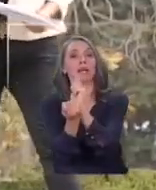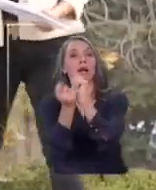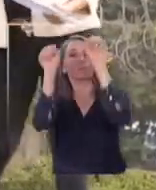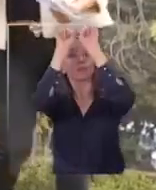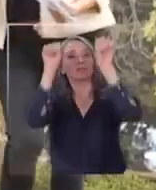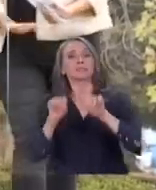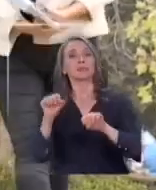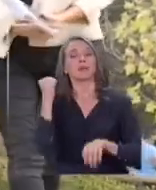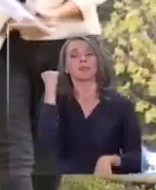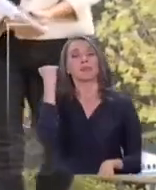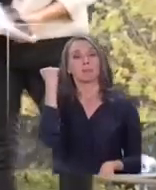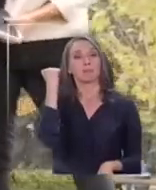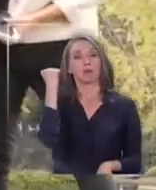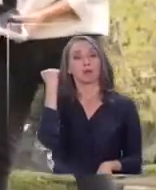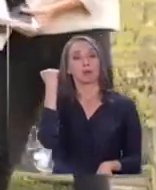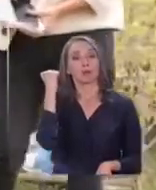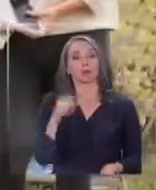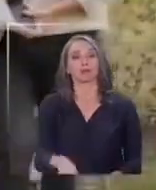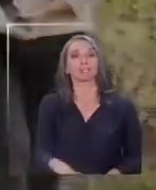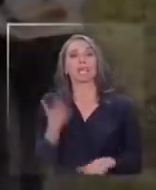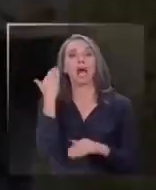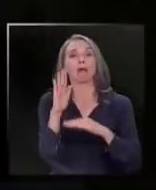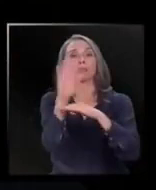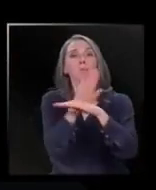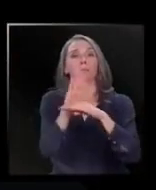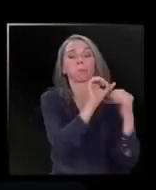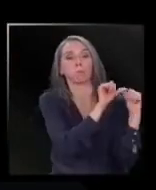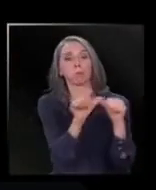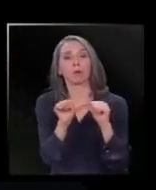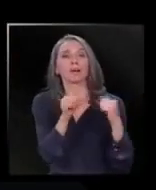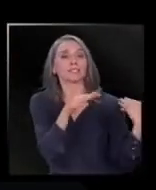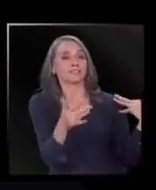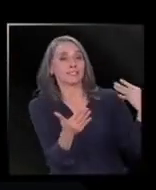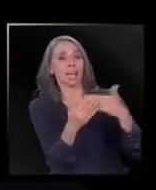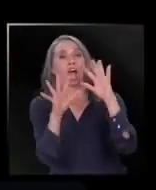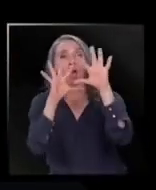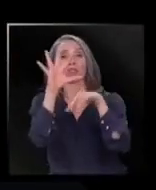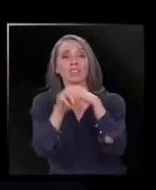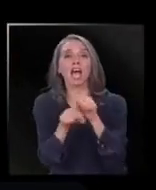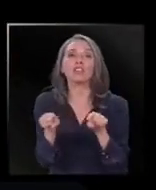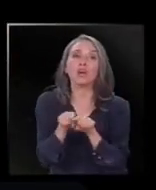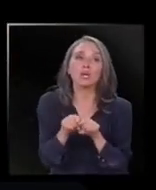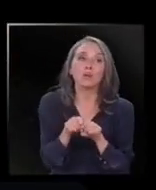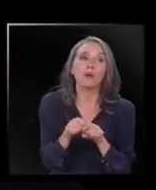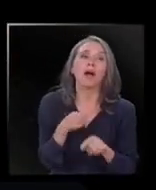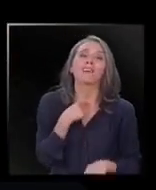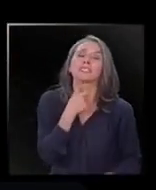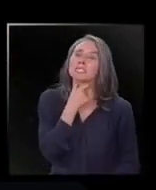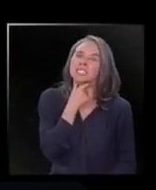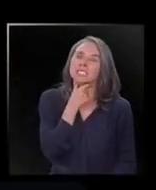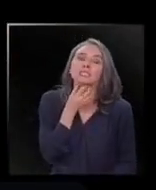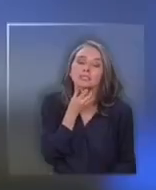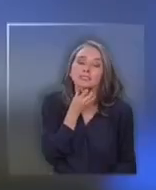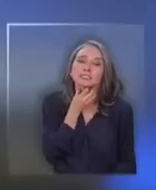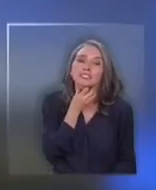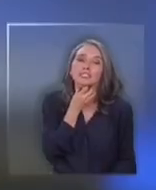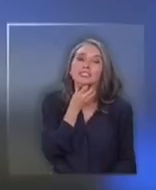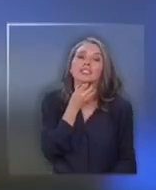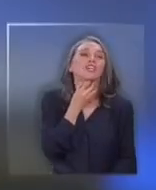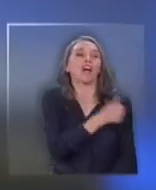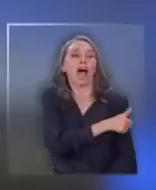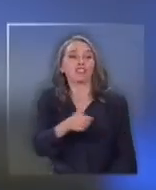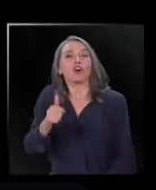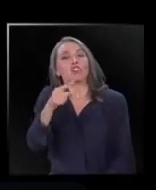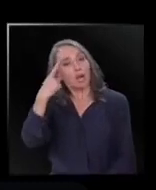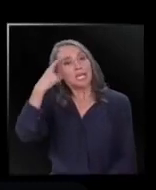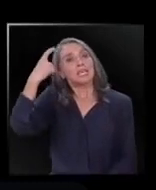estructuras de poder enmohecidas. 10 años después, igual se me quiebra la voz y todo.